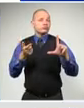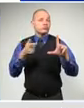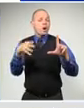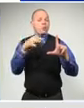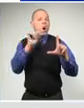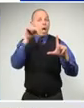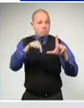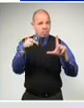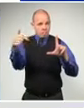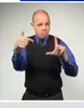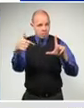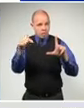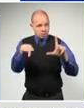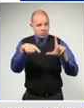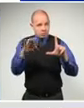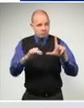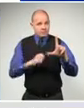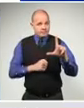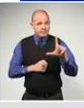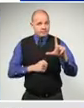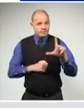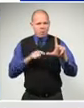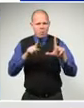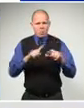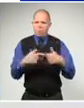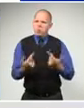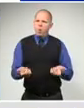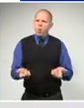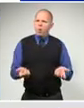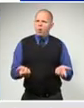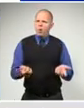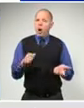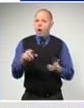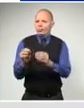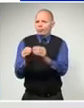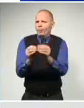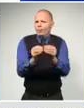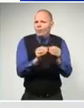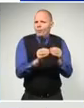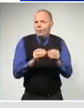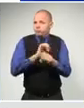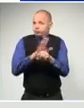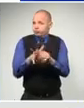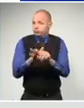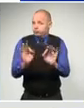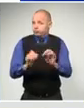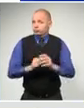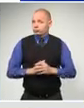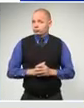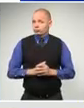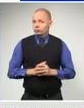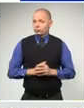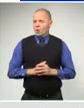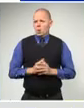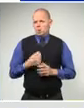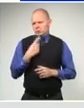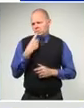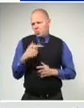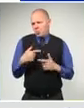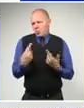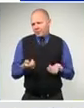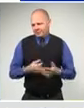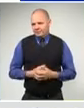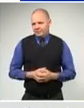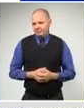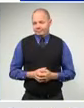municipio como consecuencia de transmisión de COVID-19. Y lo decimos así